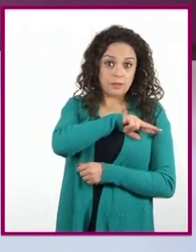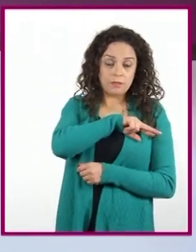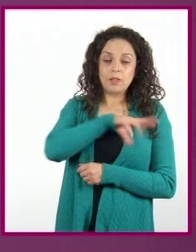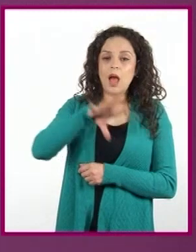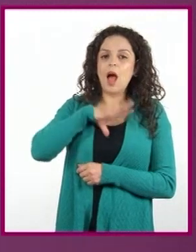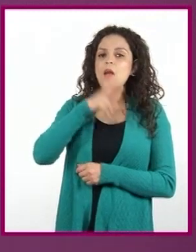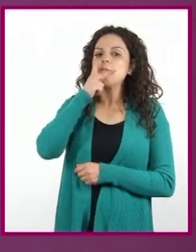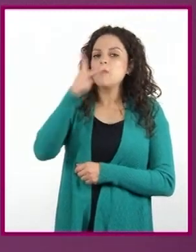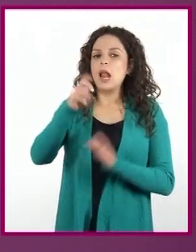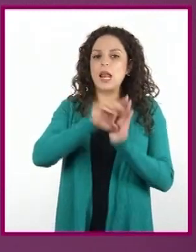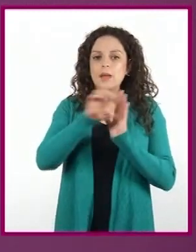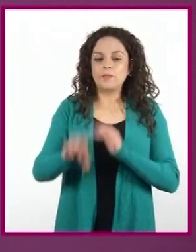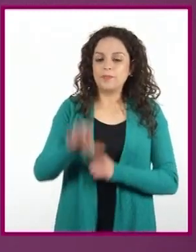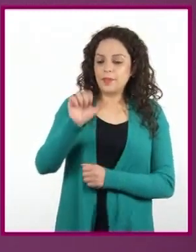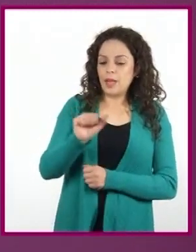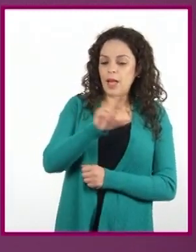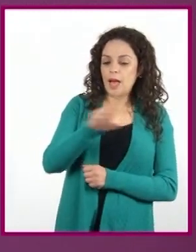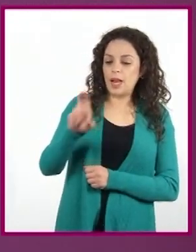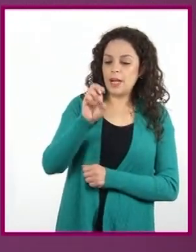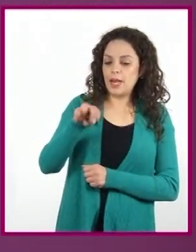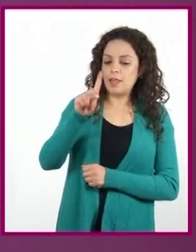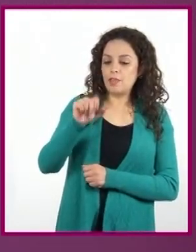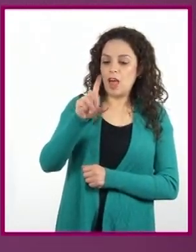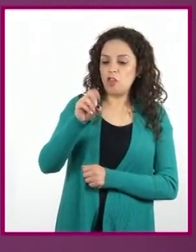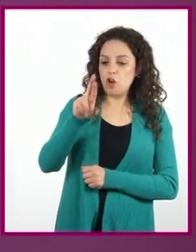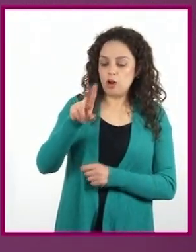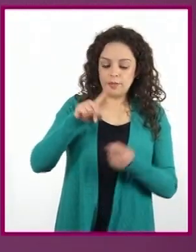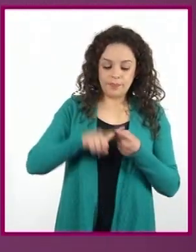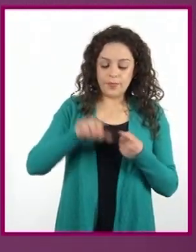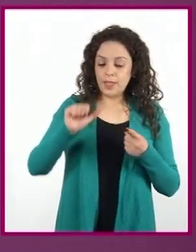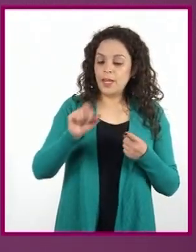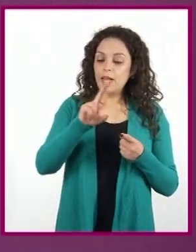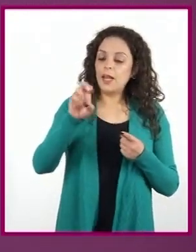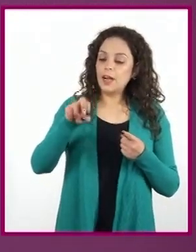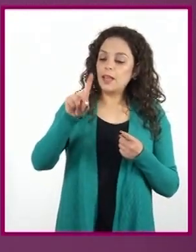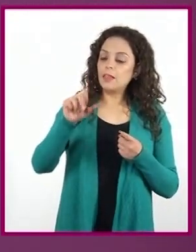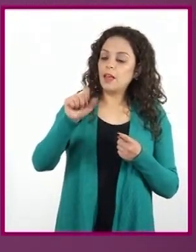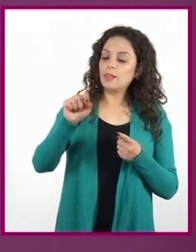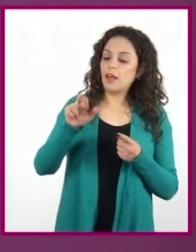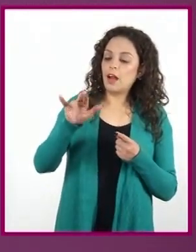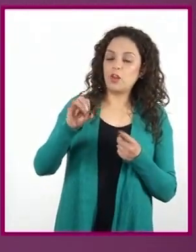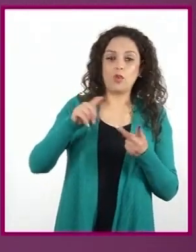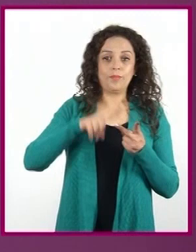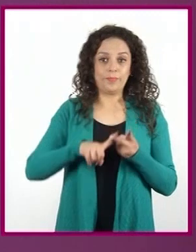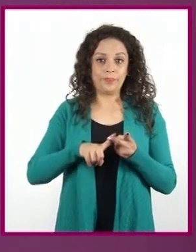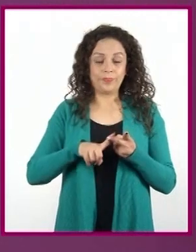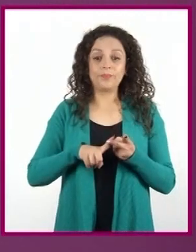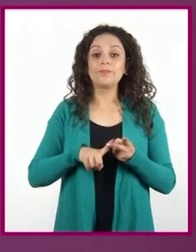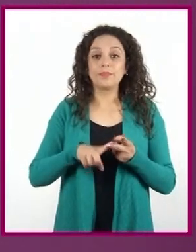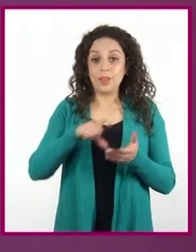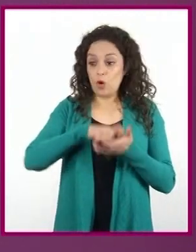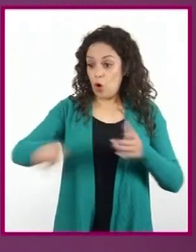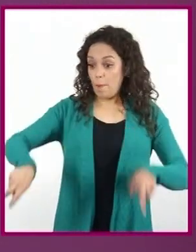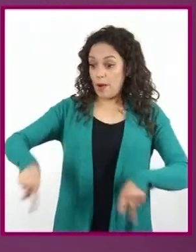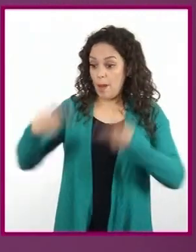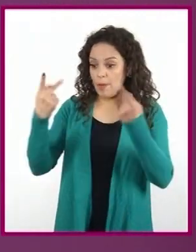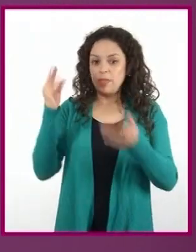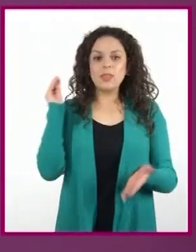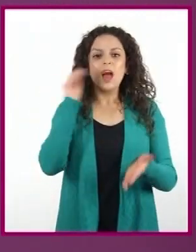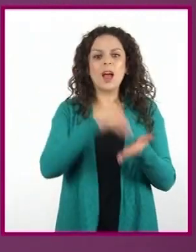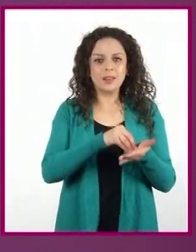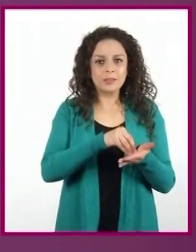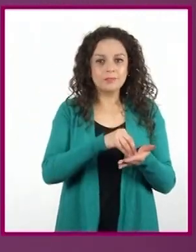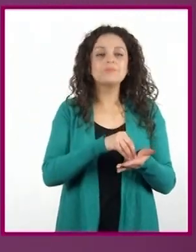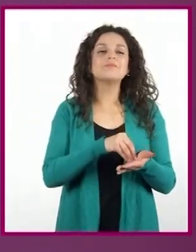como arrendador y arrendatario. Y en uno de compraventa encontraremos